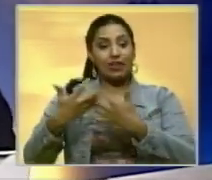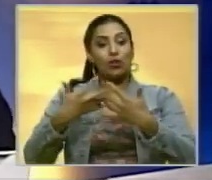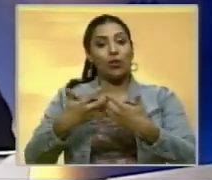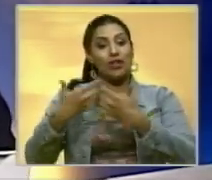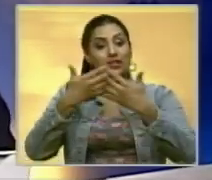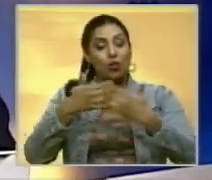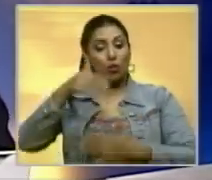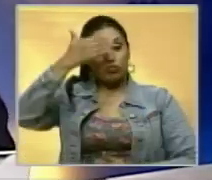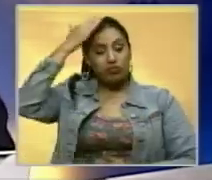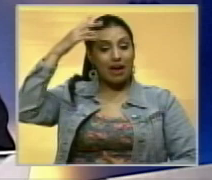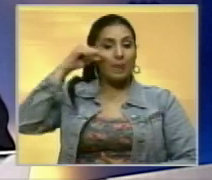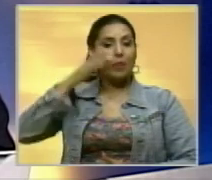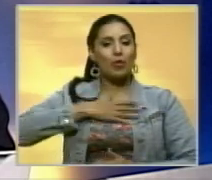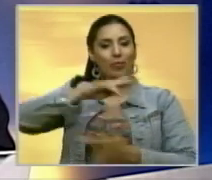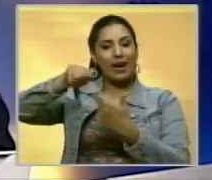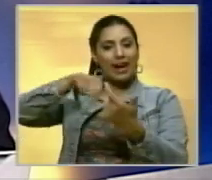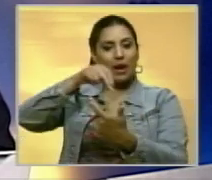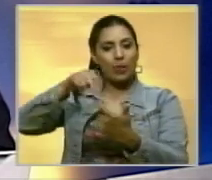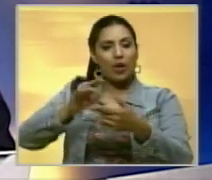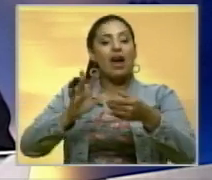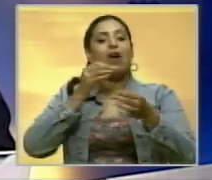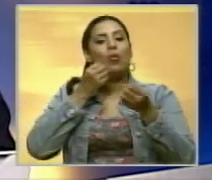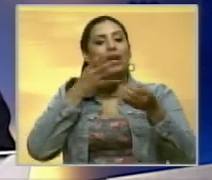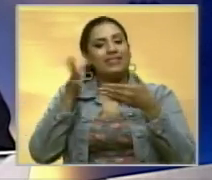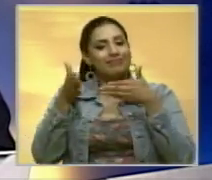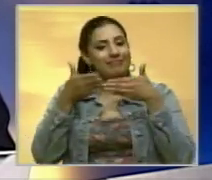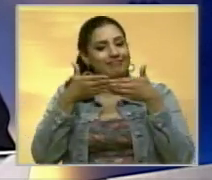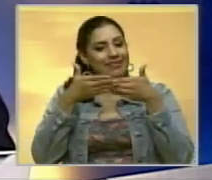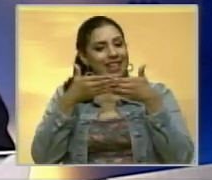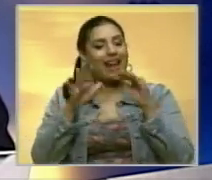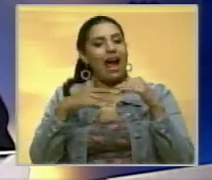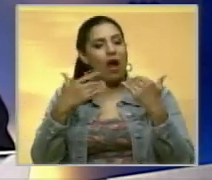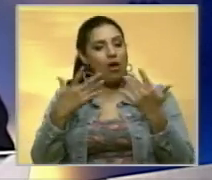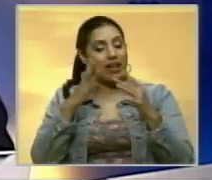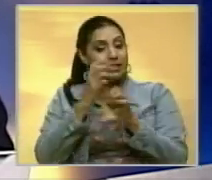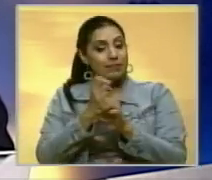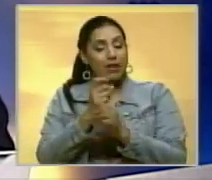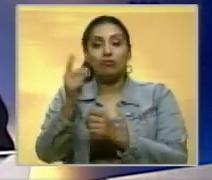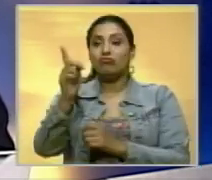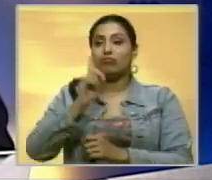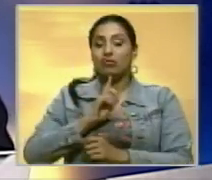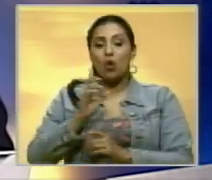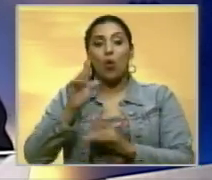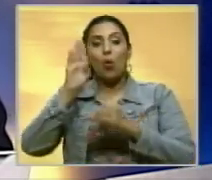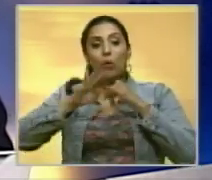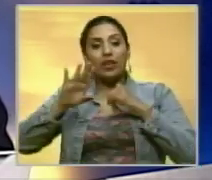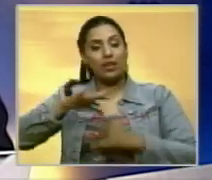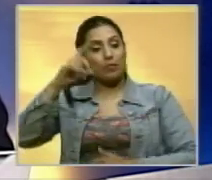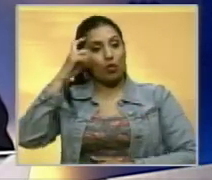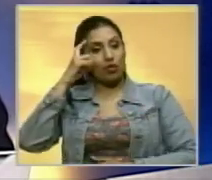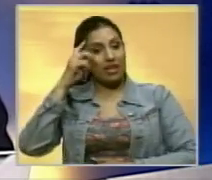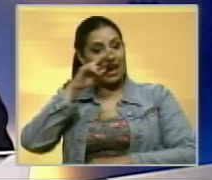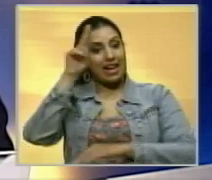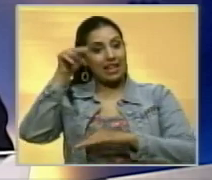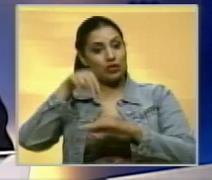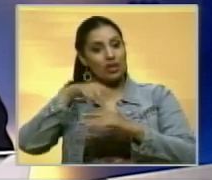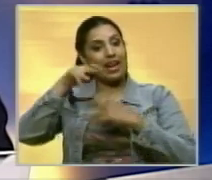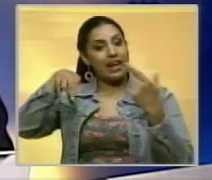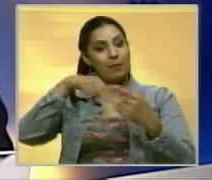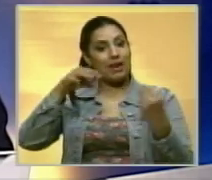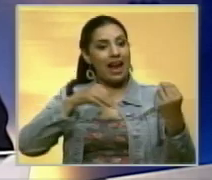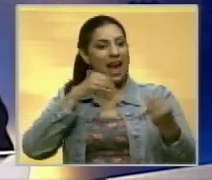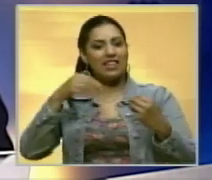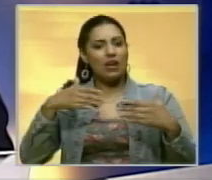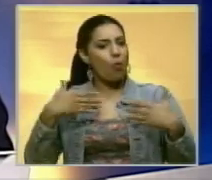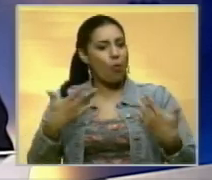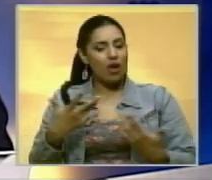Unidos, Donald Trump, ofrecerá el discurso de clausura en el que se espera que acepte su nominación durante el último día de la Convención Nacional Republicana que se